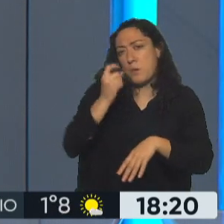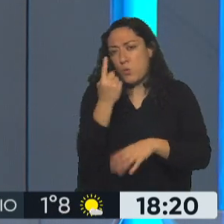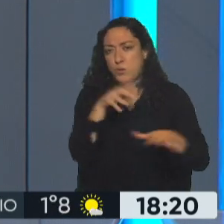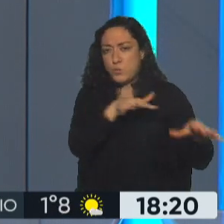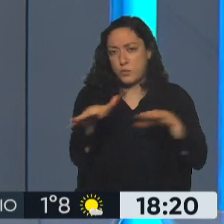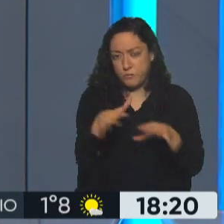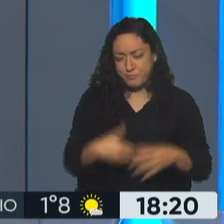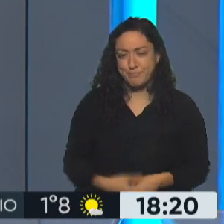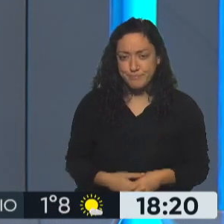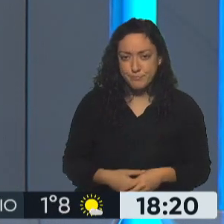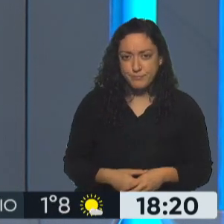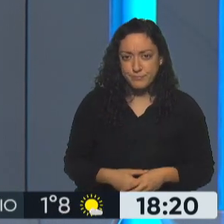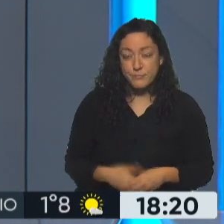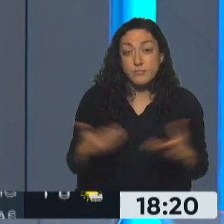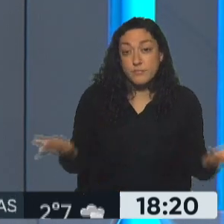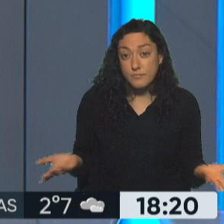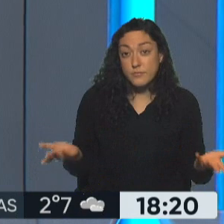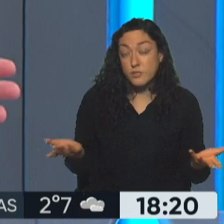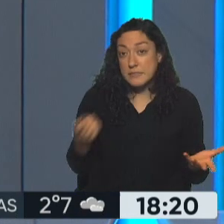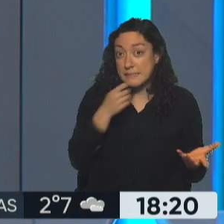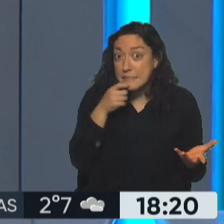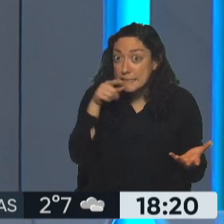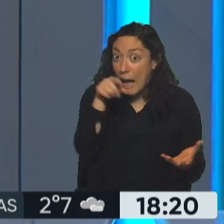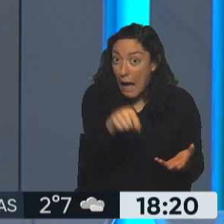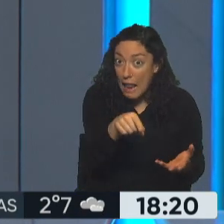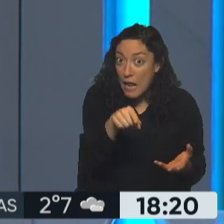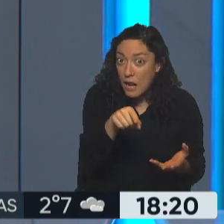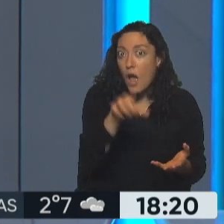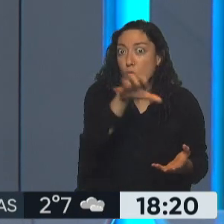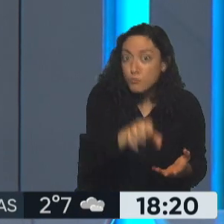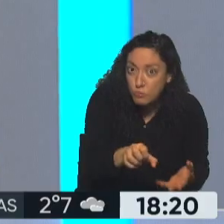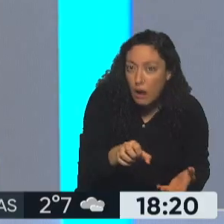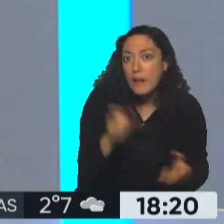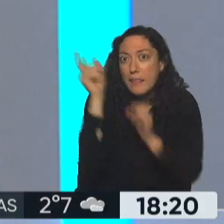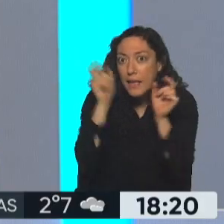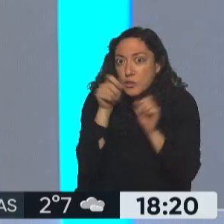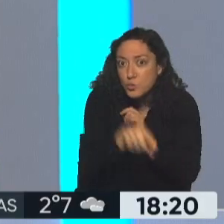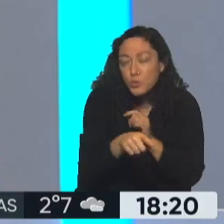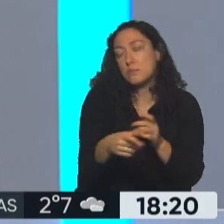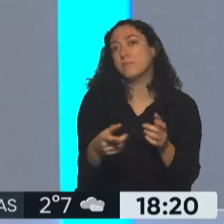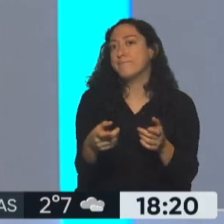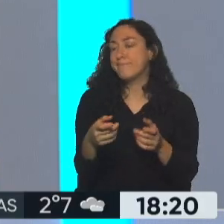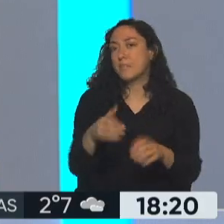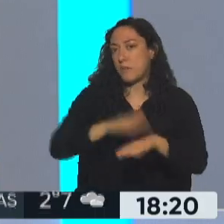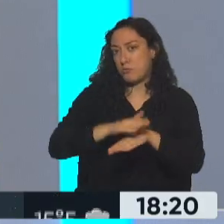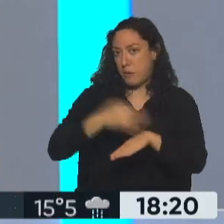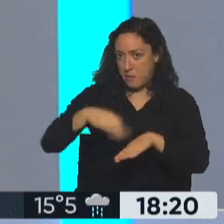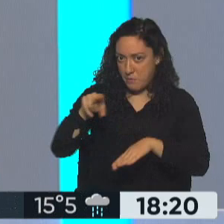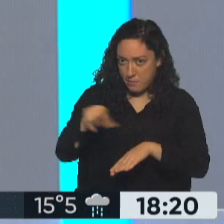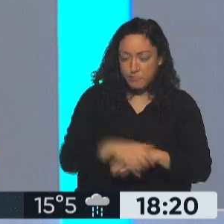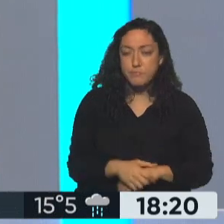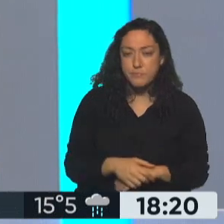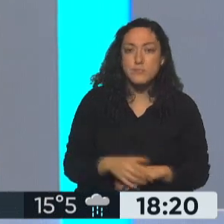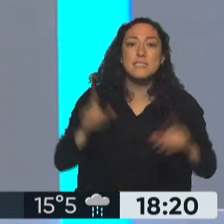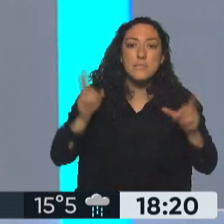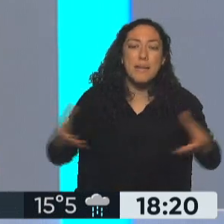Si Laspina golpea esa puerta, hágase cargo. Bueno, parece que es el gurú de Laspina, pero también en el equipo económico de